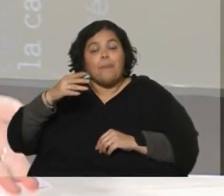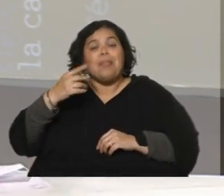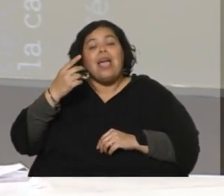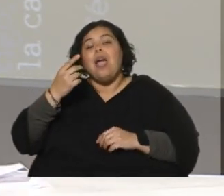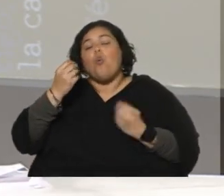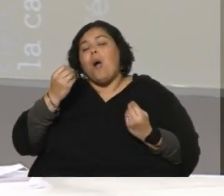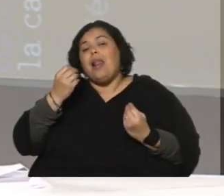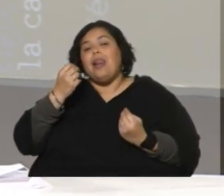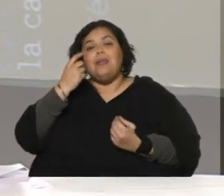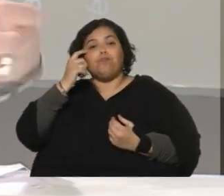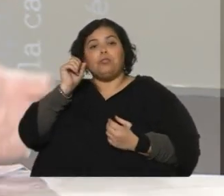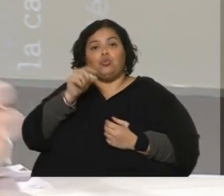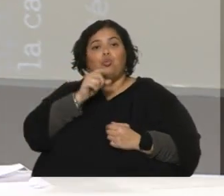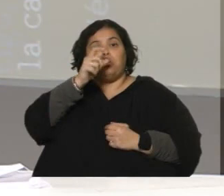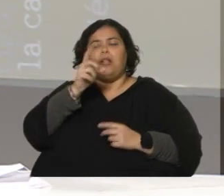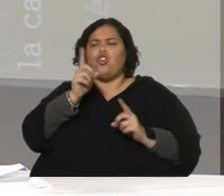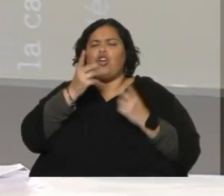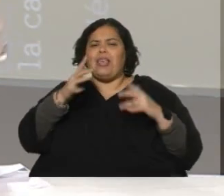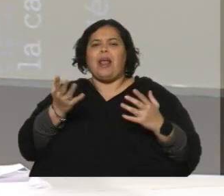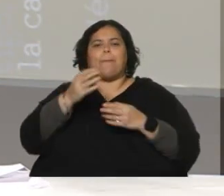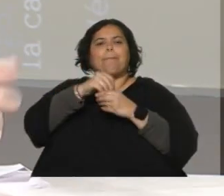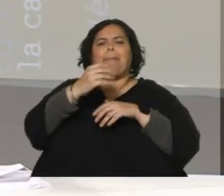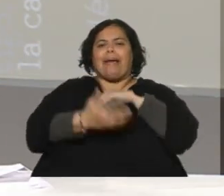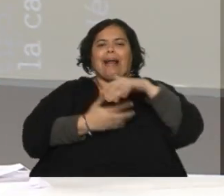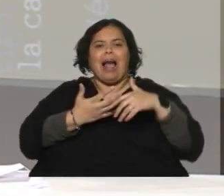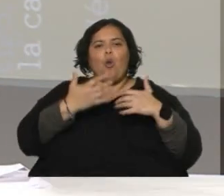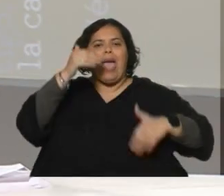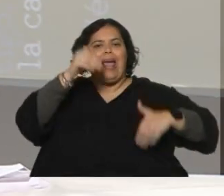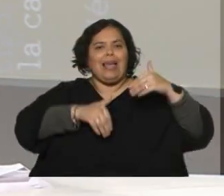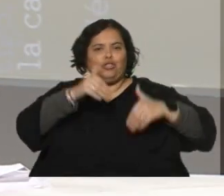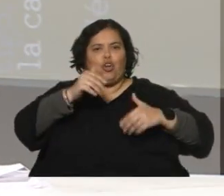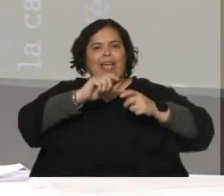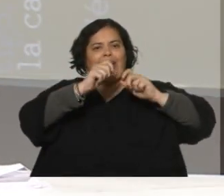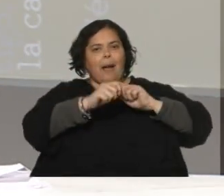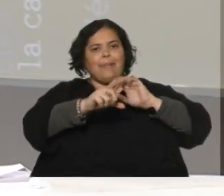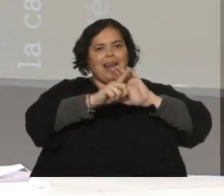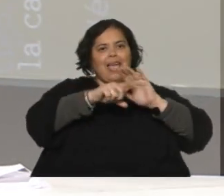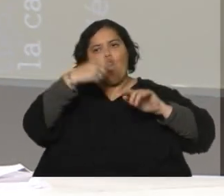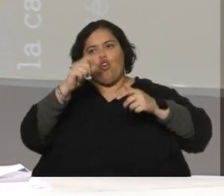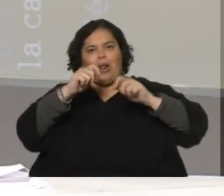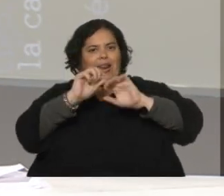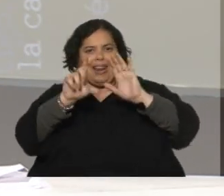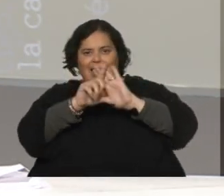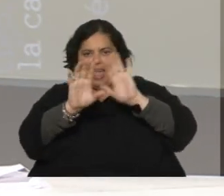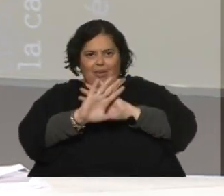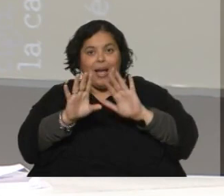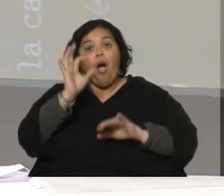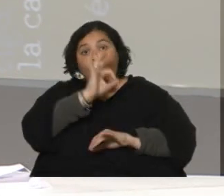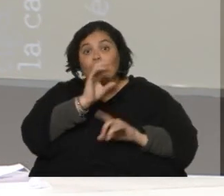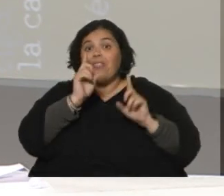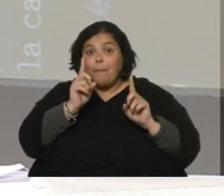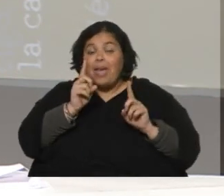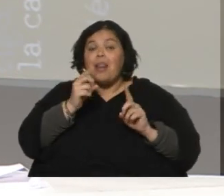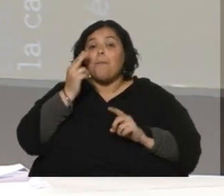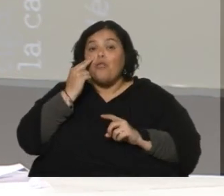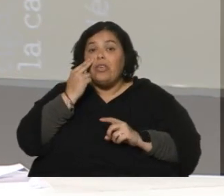esto que marcábamos de no mezclarlo con las elecciones la confusión y demás cambiar una ley por otra o también hay una motivación de mensaje electoral de